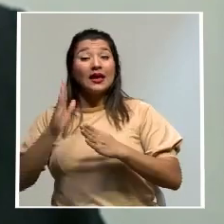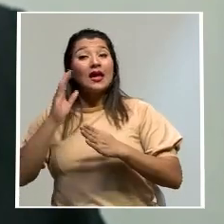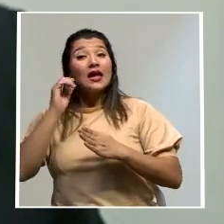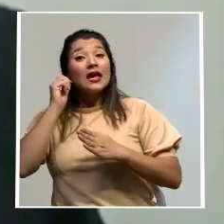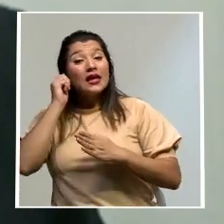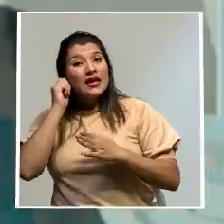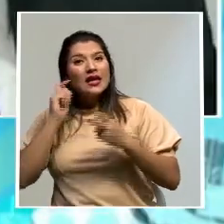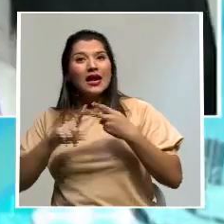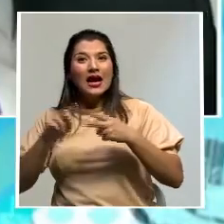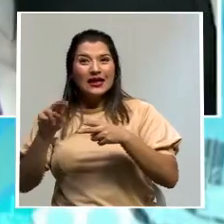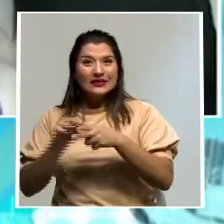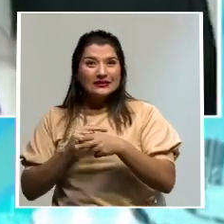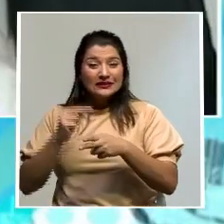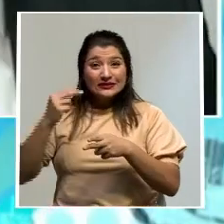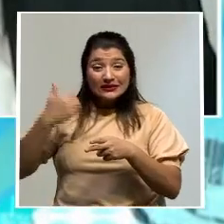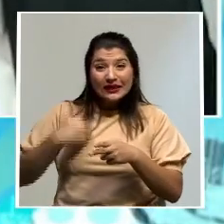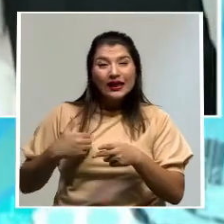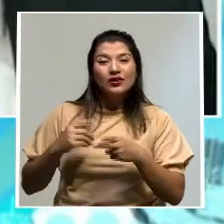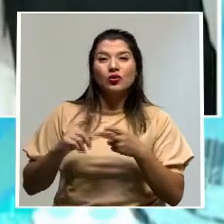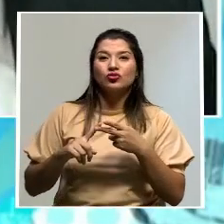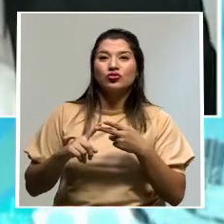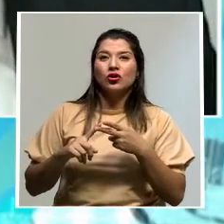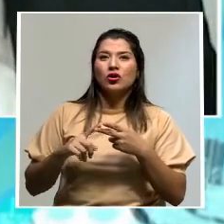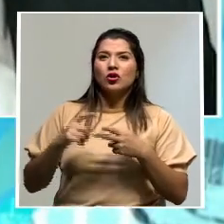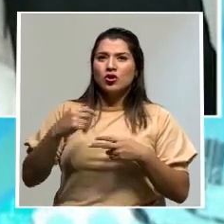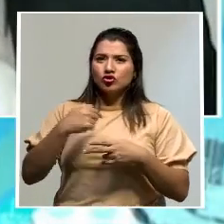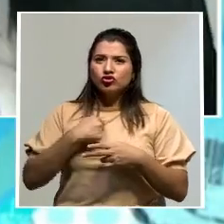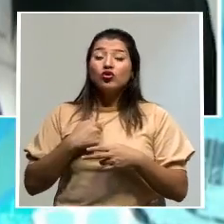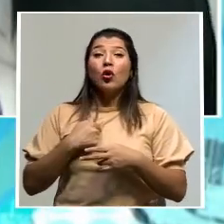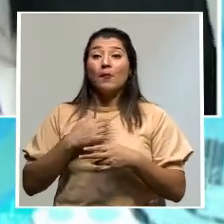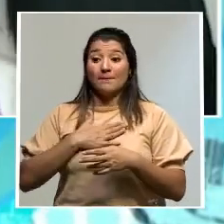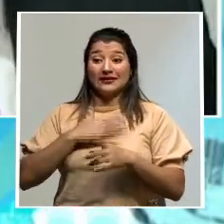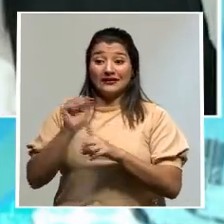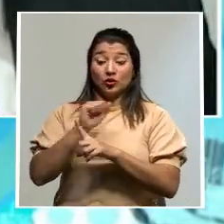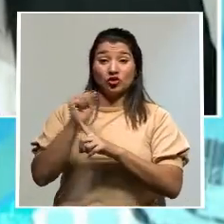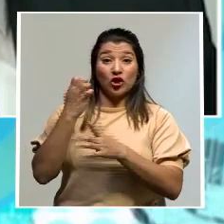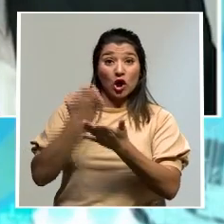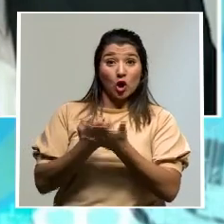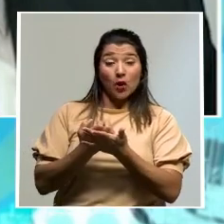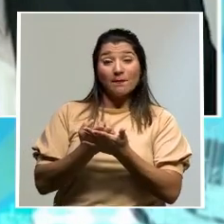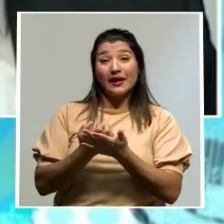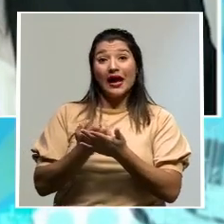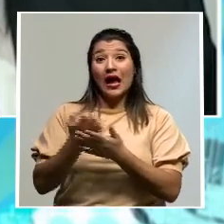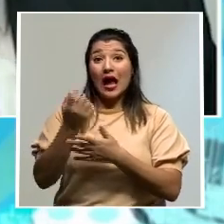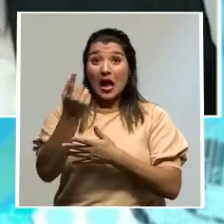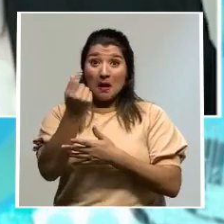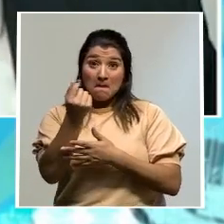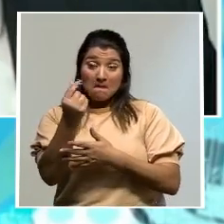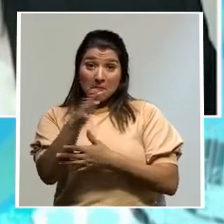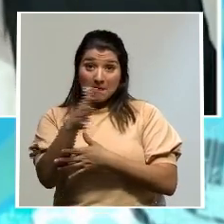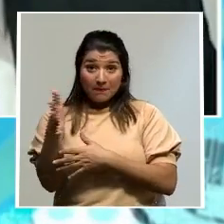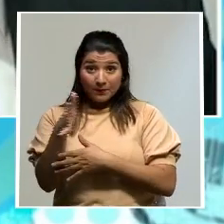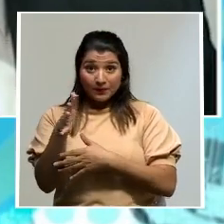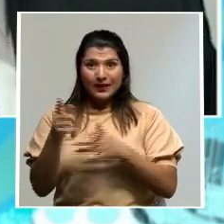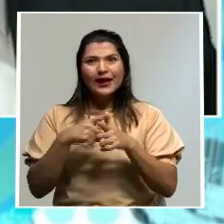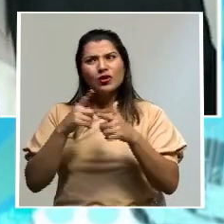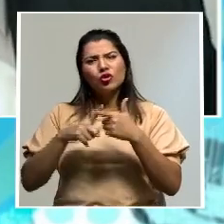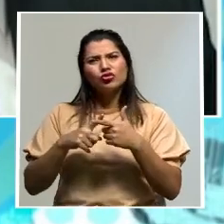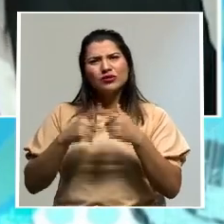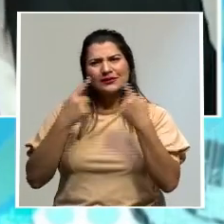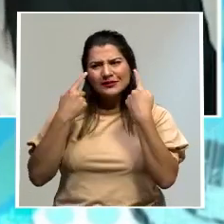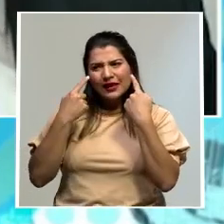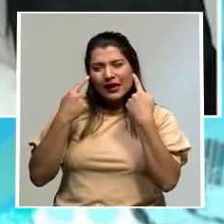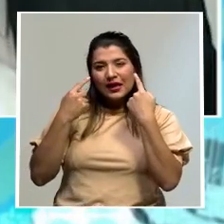que se viene deteriorando, donde pertenezco. Vengo de la clase media baja y de ahí mantener esa clase media